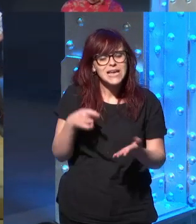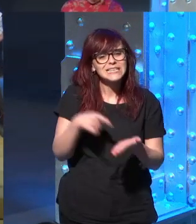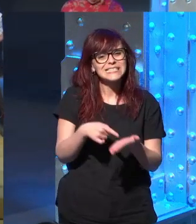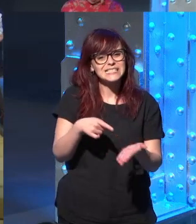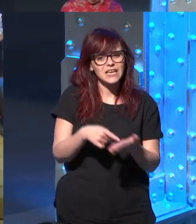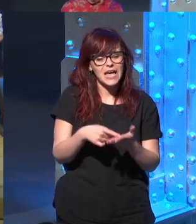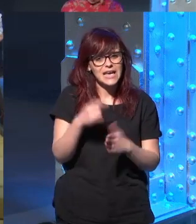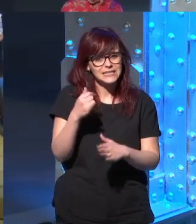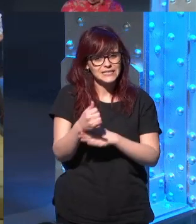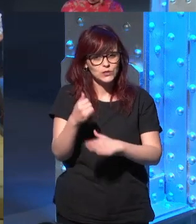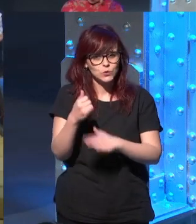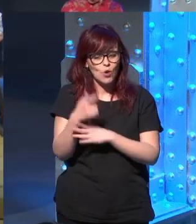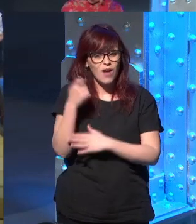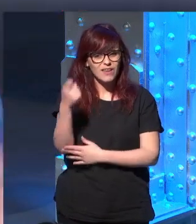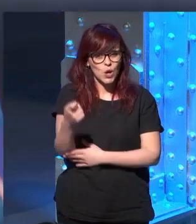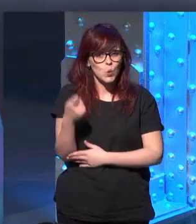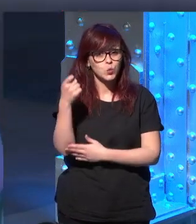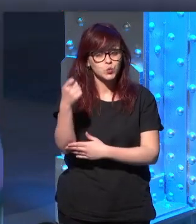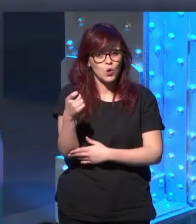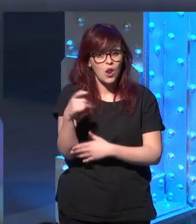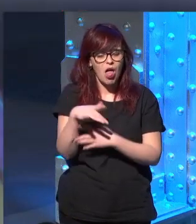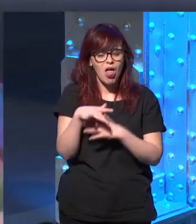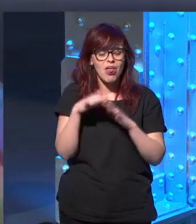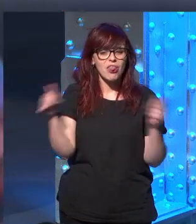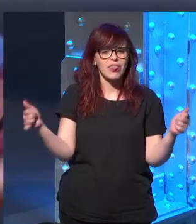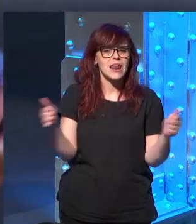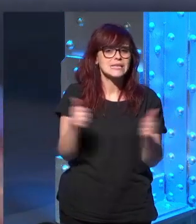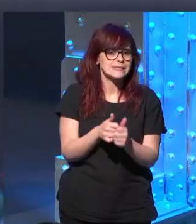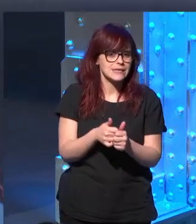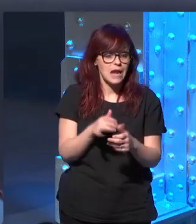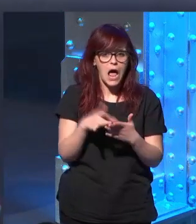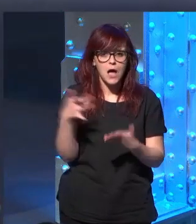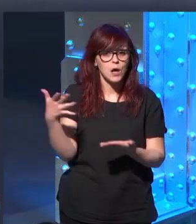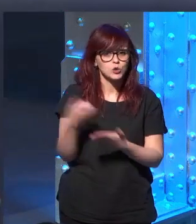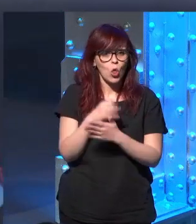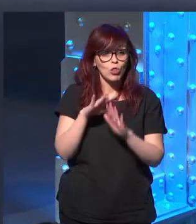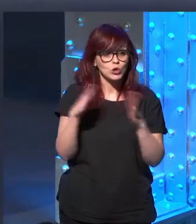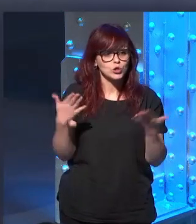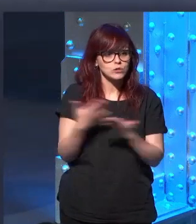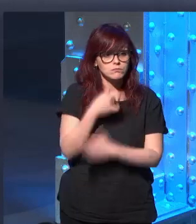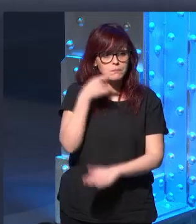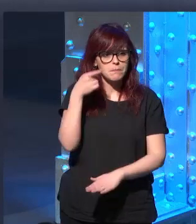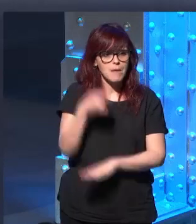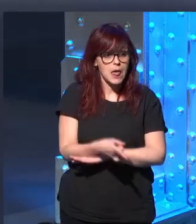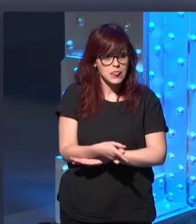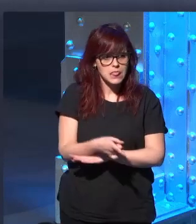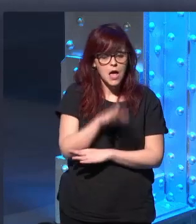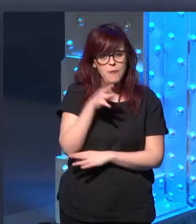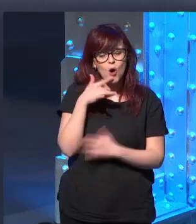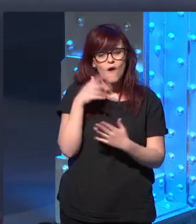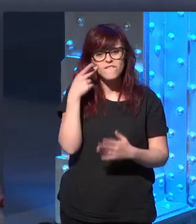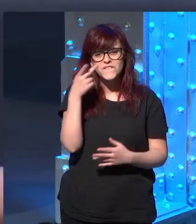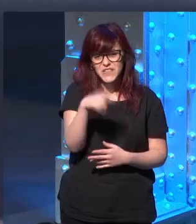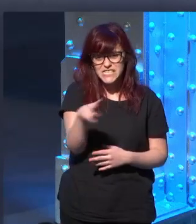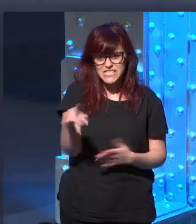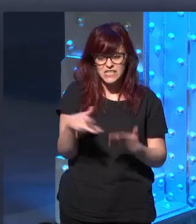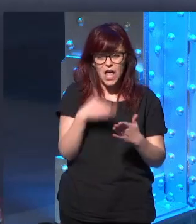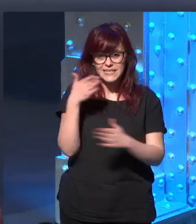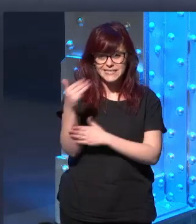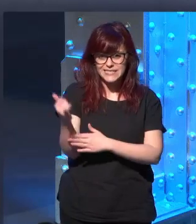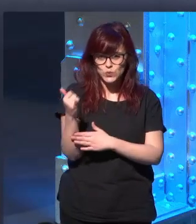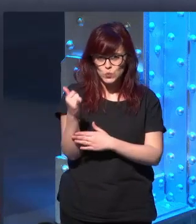los institutos El Quijote, La Celestina, así en bloque a todo el mundo, porque en las visitas que he hecho